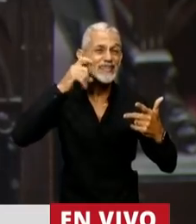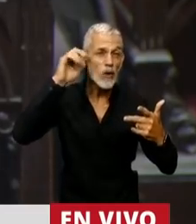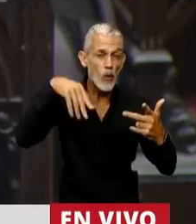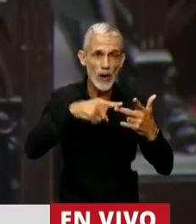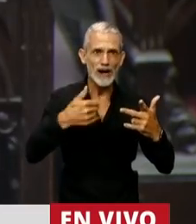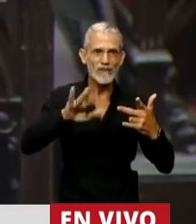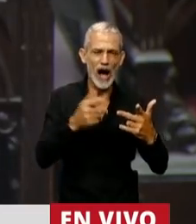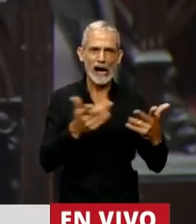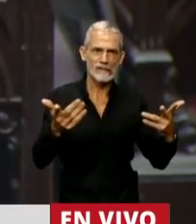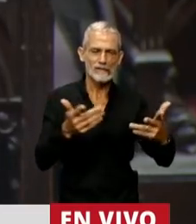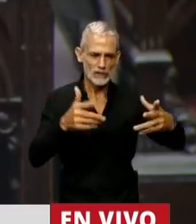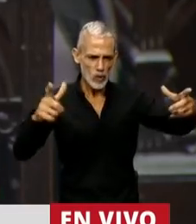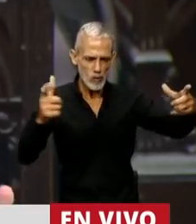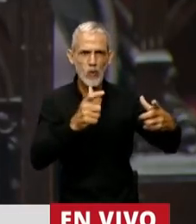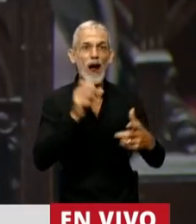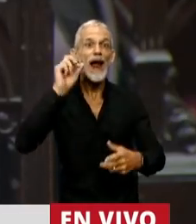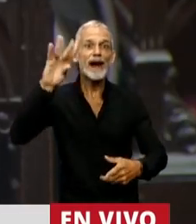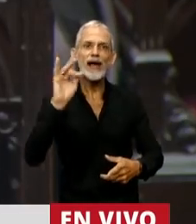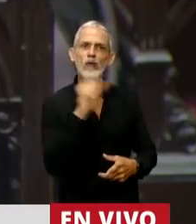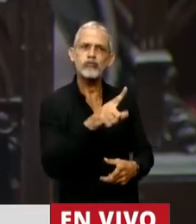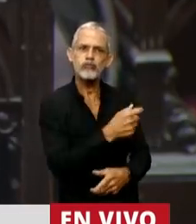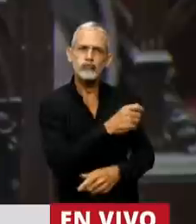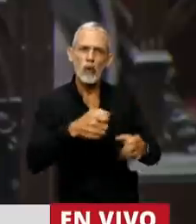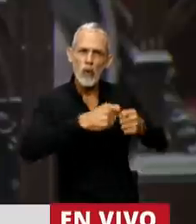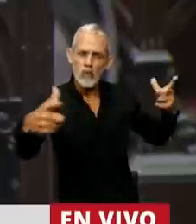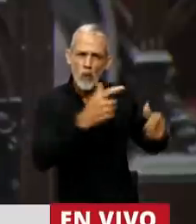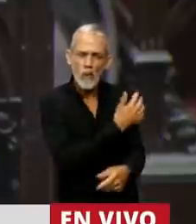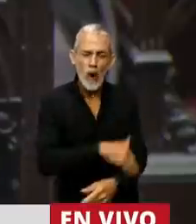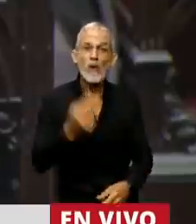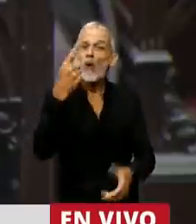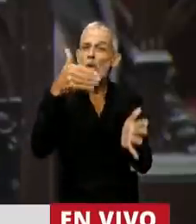a rematar el récord que ya tenían.